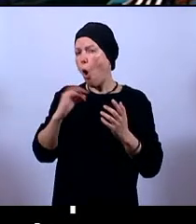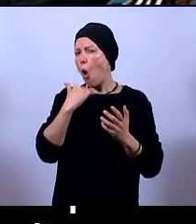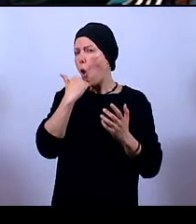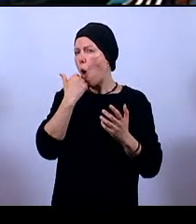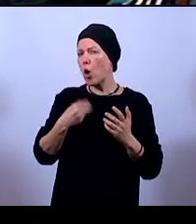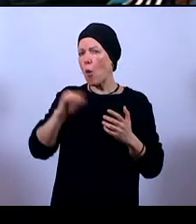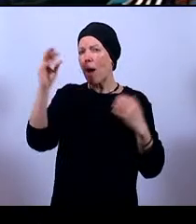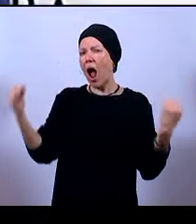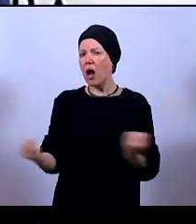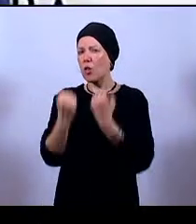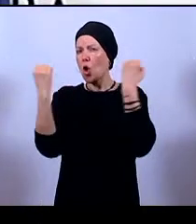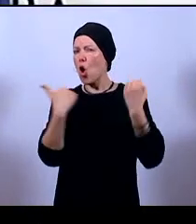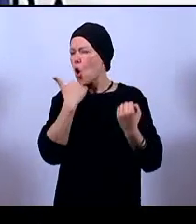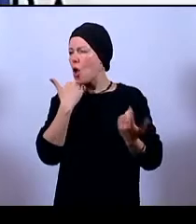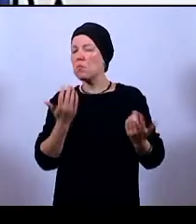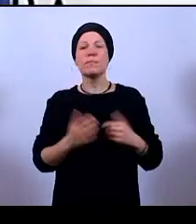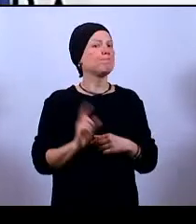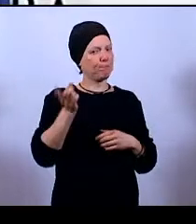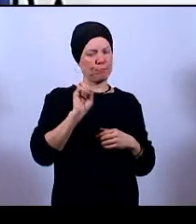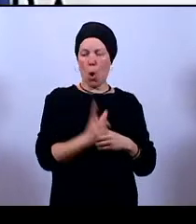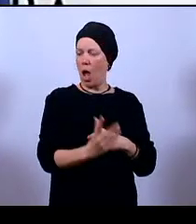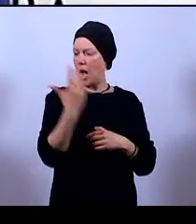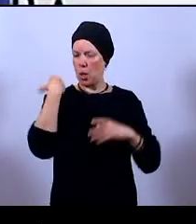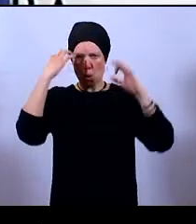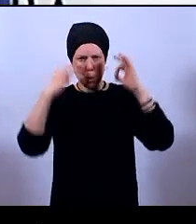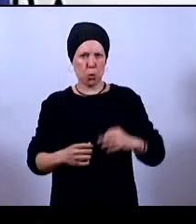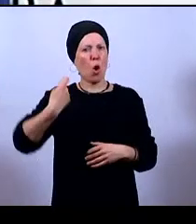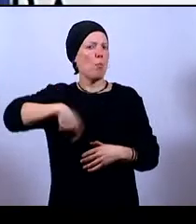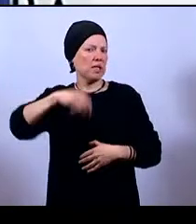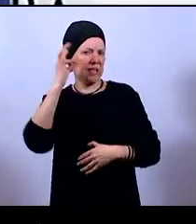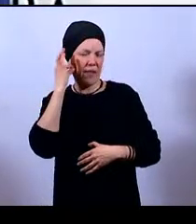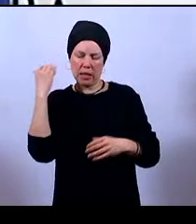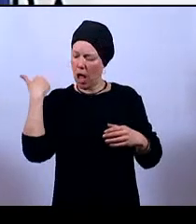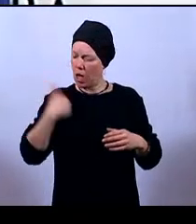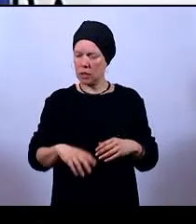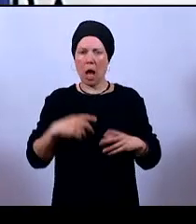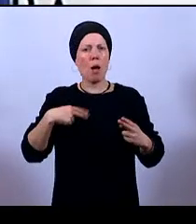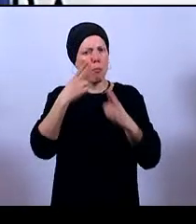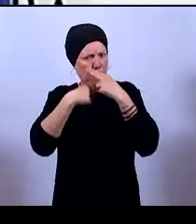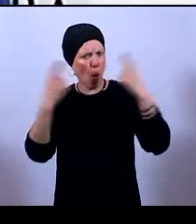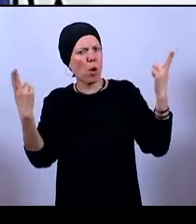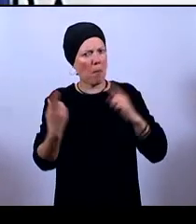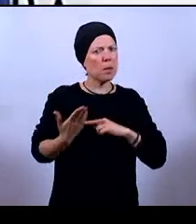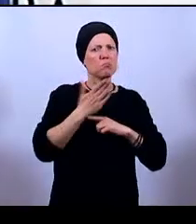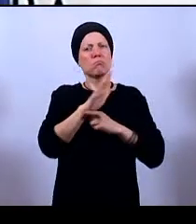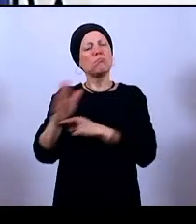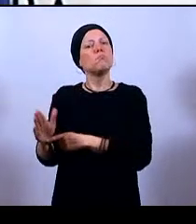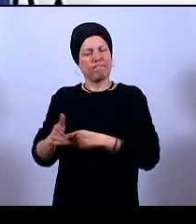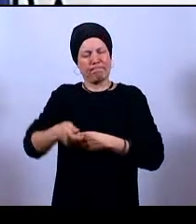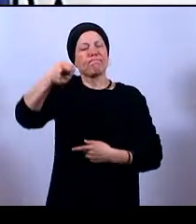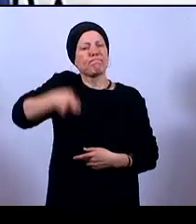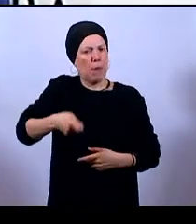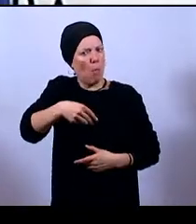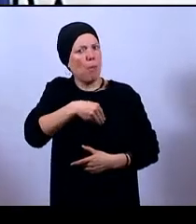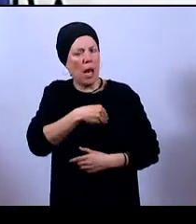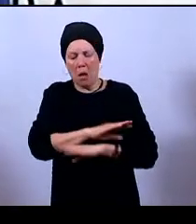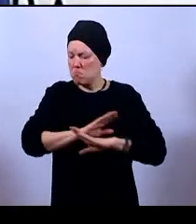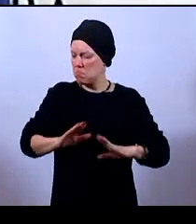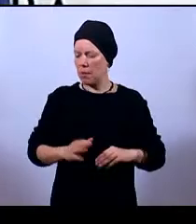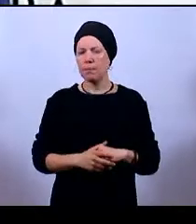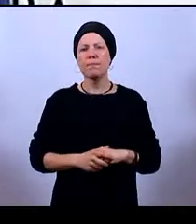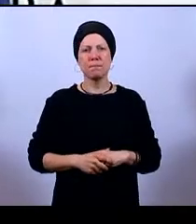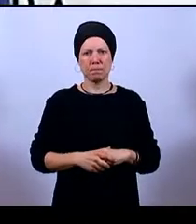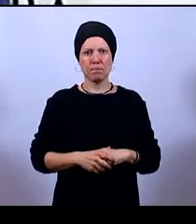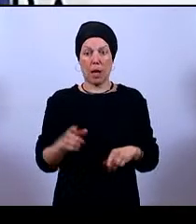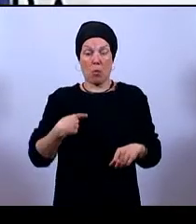al respecto. No, ayer ya la presidenta mostró públicamente las condolencias, que es la que la tiene que hacer, de todo el